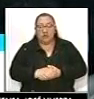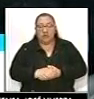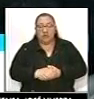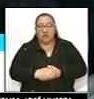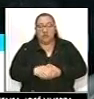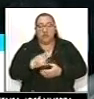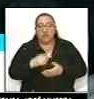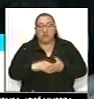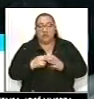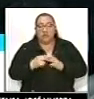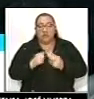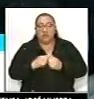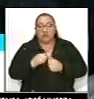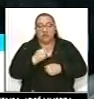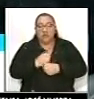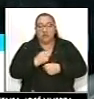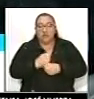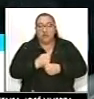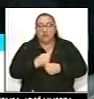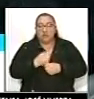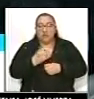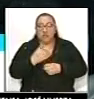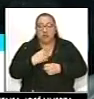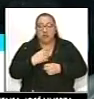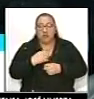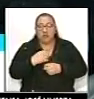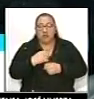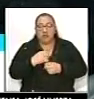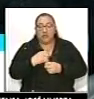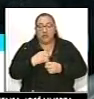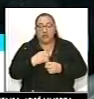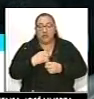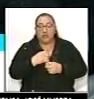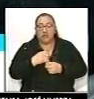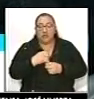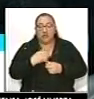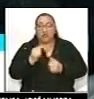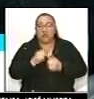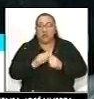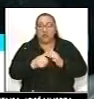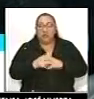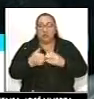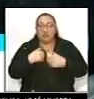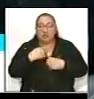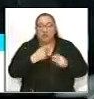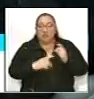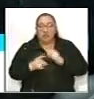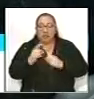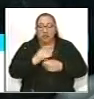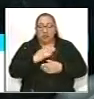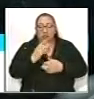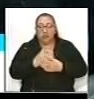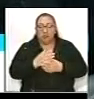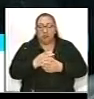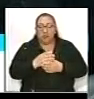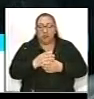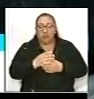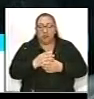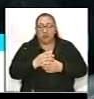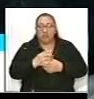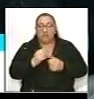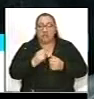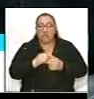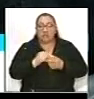de reserva de vacantes. Y en modalidad de reserva de vacantes nosotros tenemos algunos problemas, como por